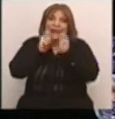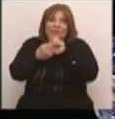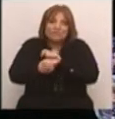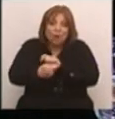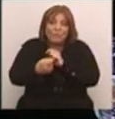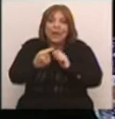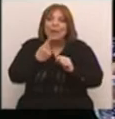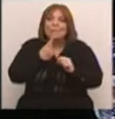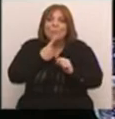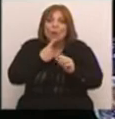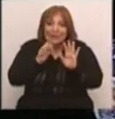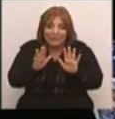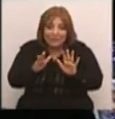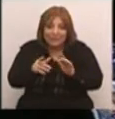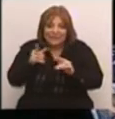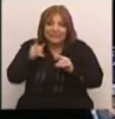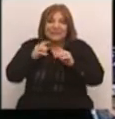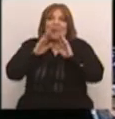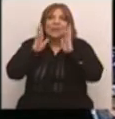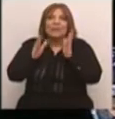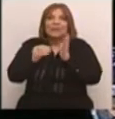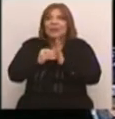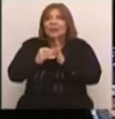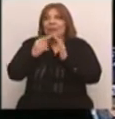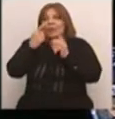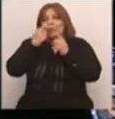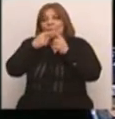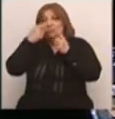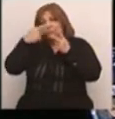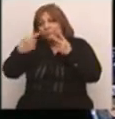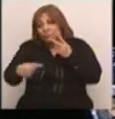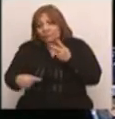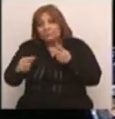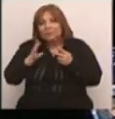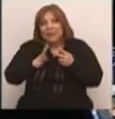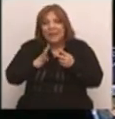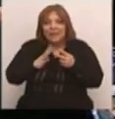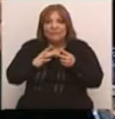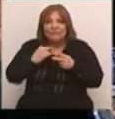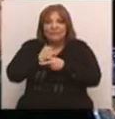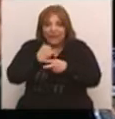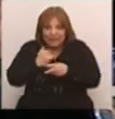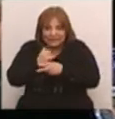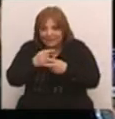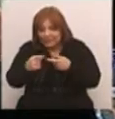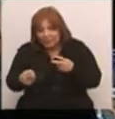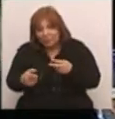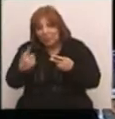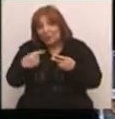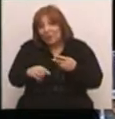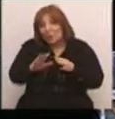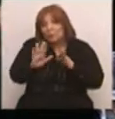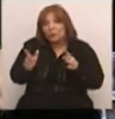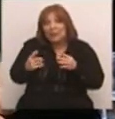político, ¿no? Está institucionalizado una serie de irregularidades, pero ¿cómo está institucionalizado?